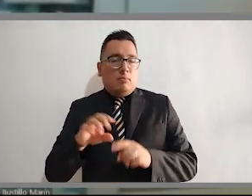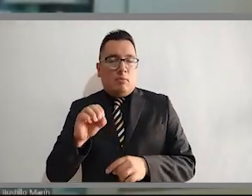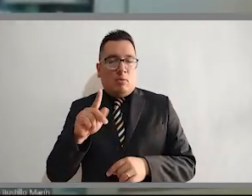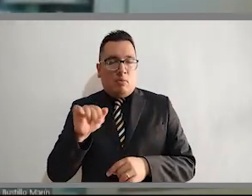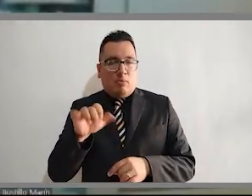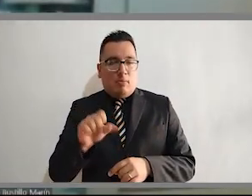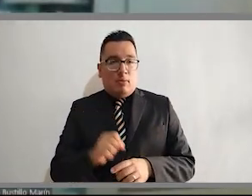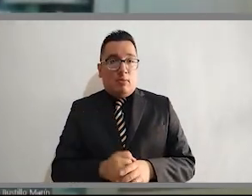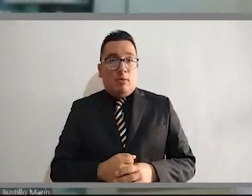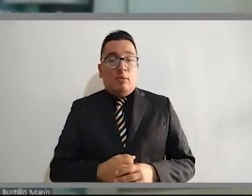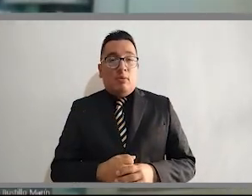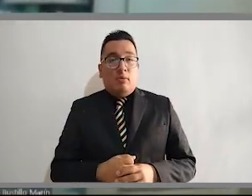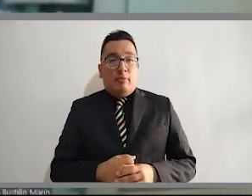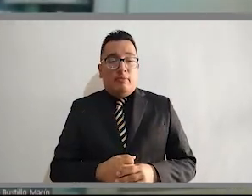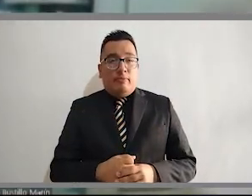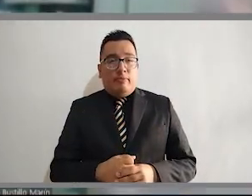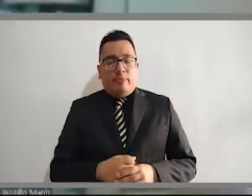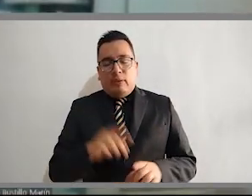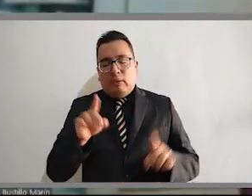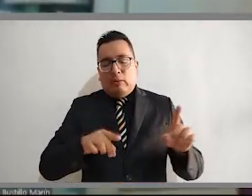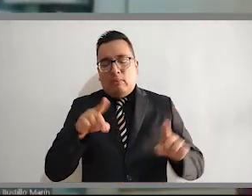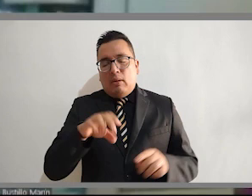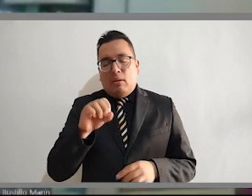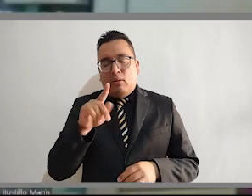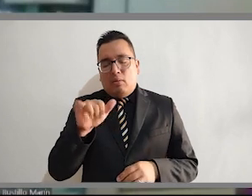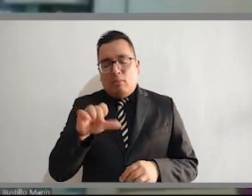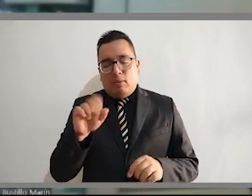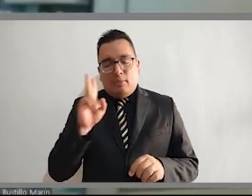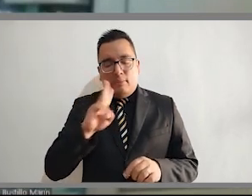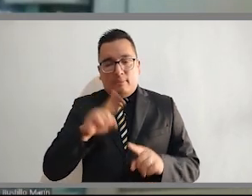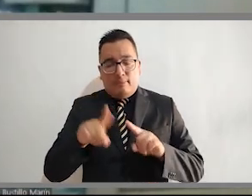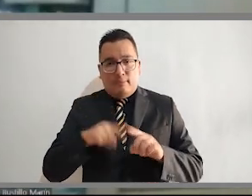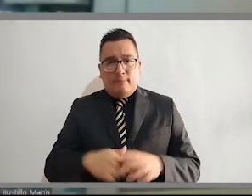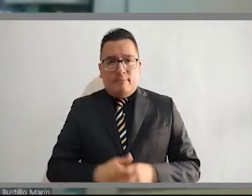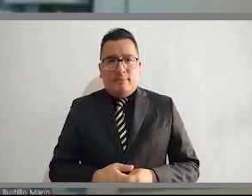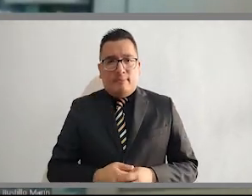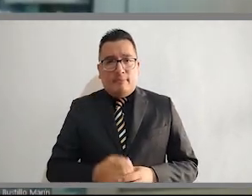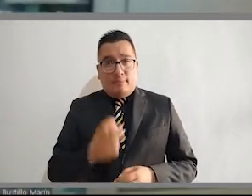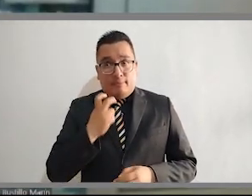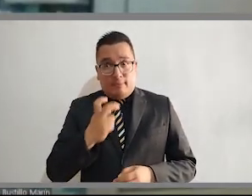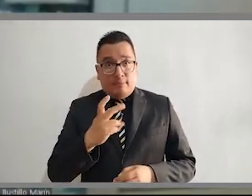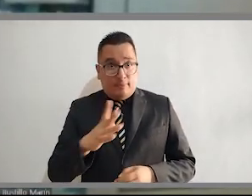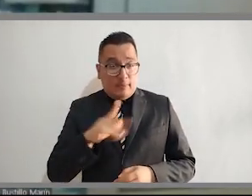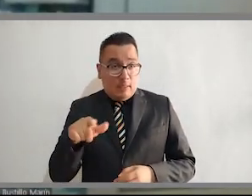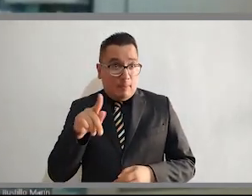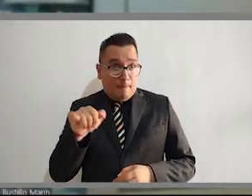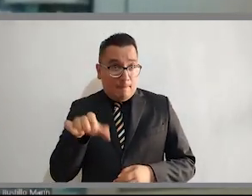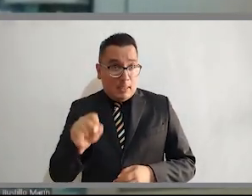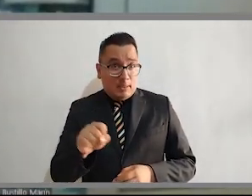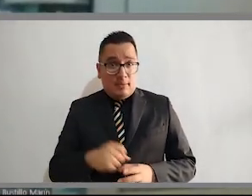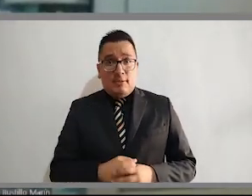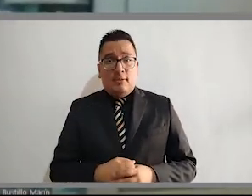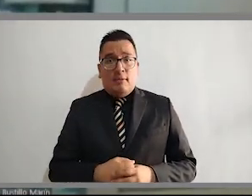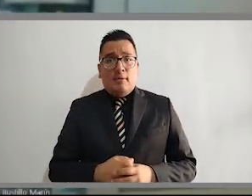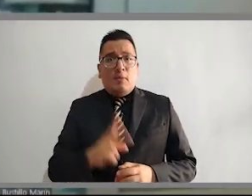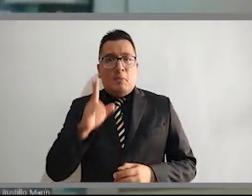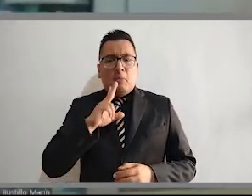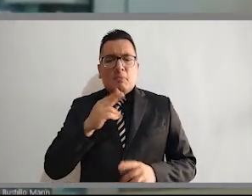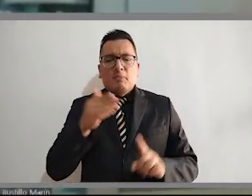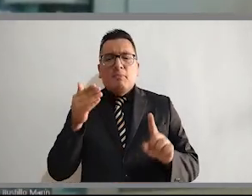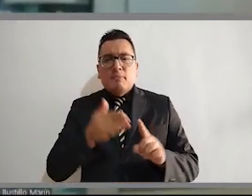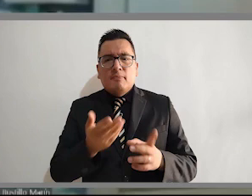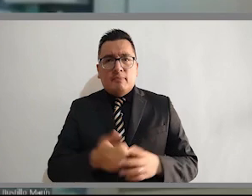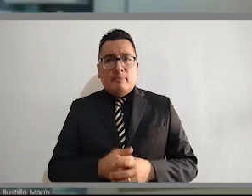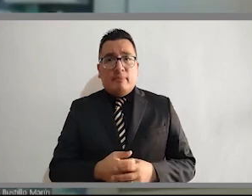directamente ahí a los OPLES, ¿no?, dependiendo de cada OPLE cómo lo tiene especificado. Y ahí, en ese procedimiento especial sancionador, ¿cuál